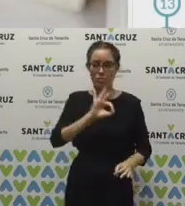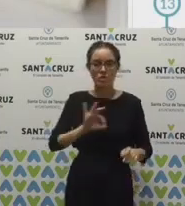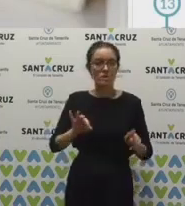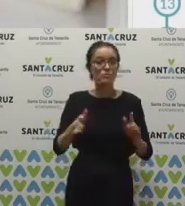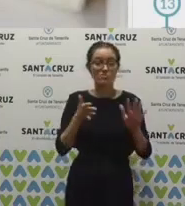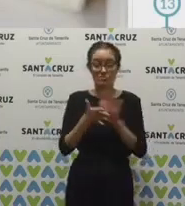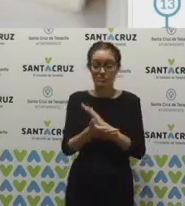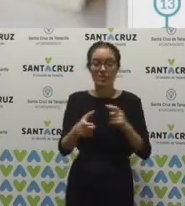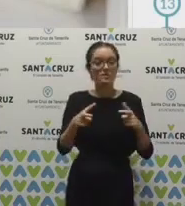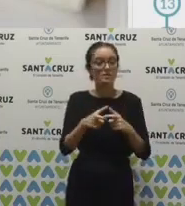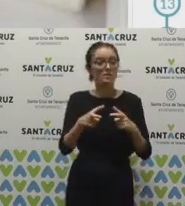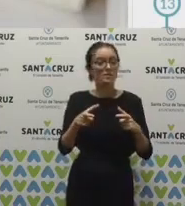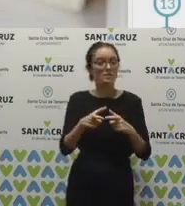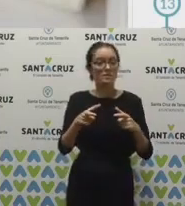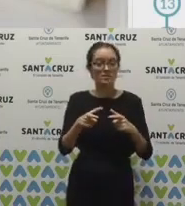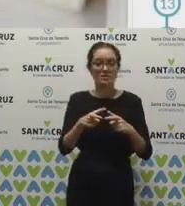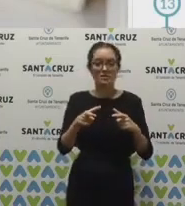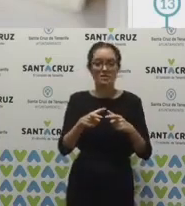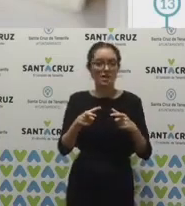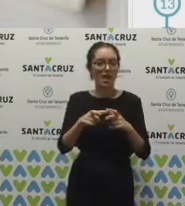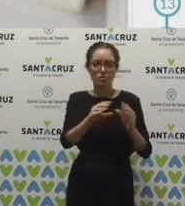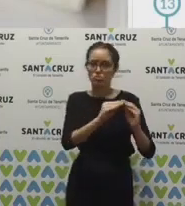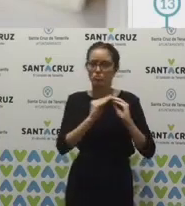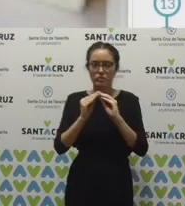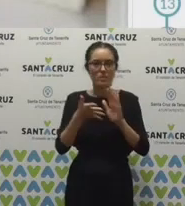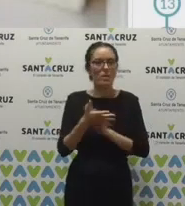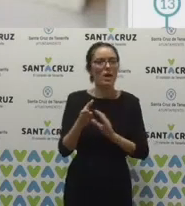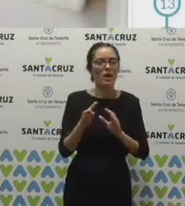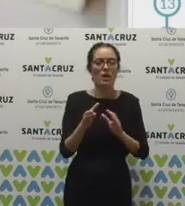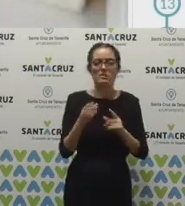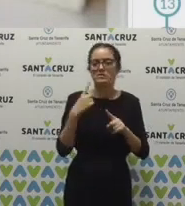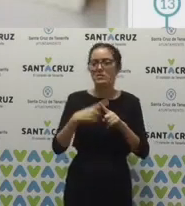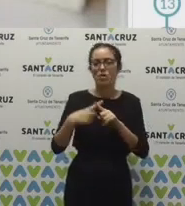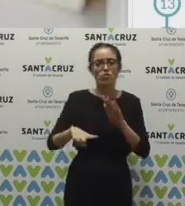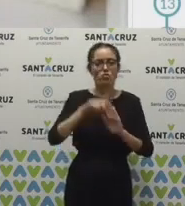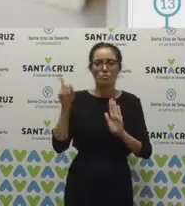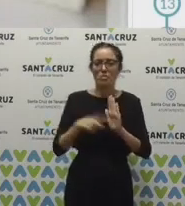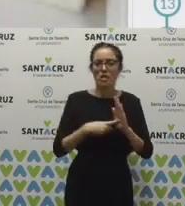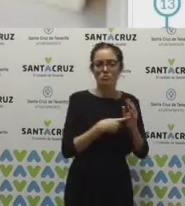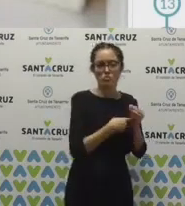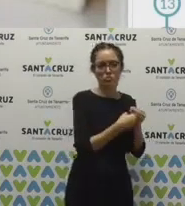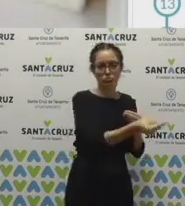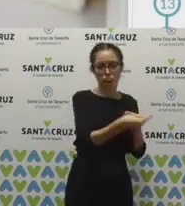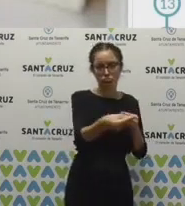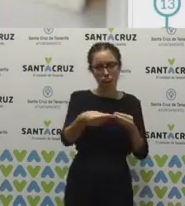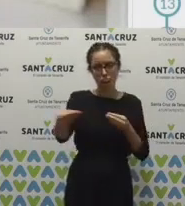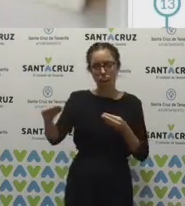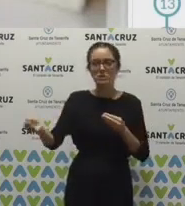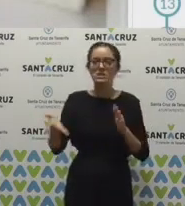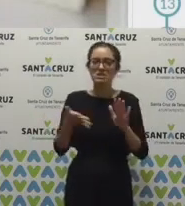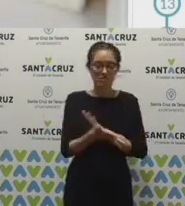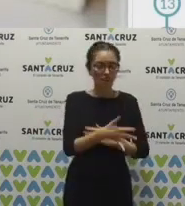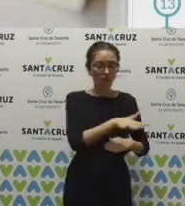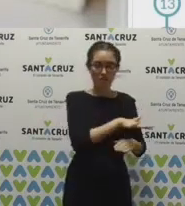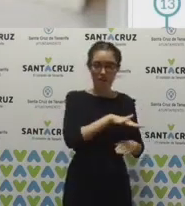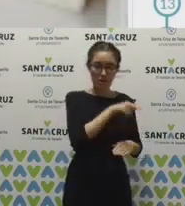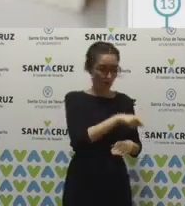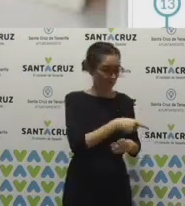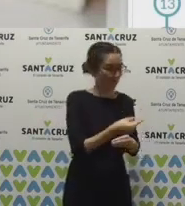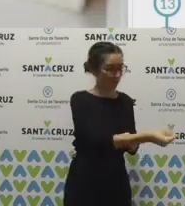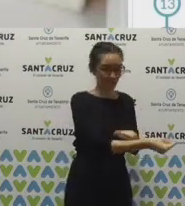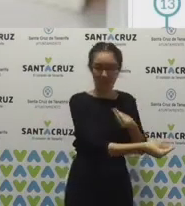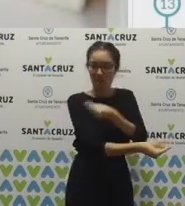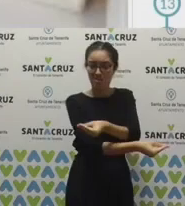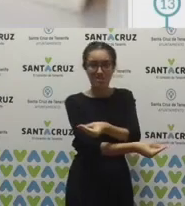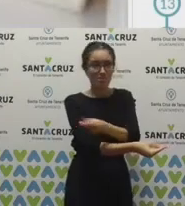universal este aparato de instinción ojo por un barrio o zonas completas en mí gracias